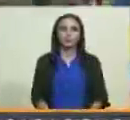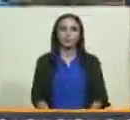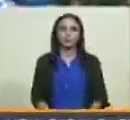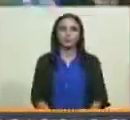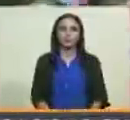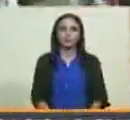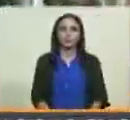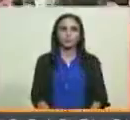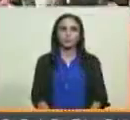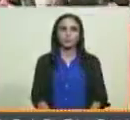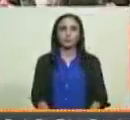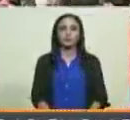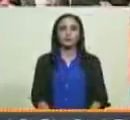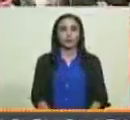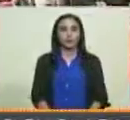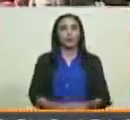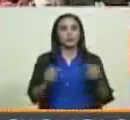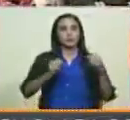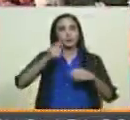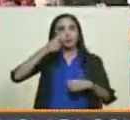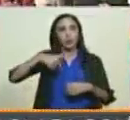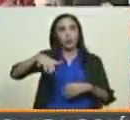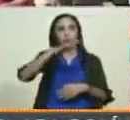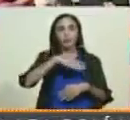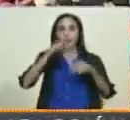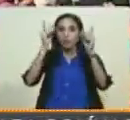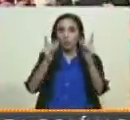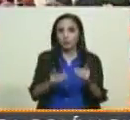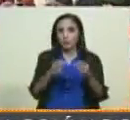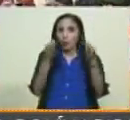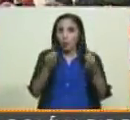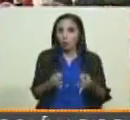Y el pueblo saldrá a decidir su futuro.